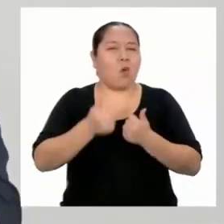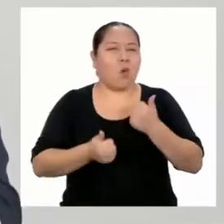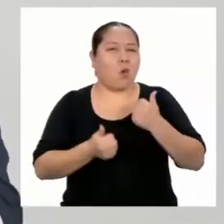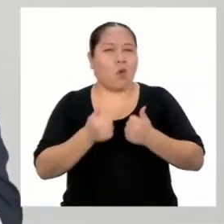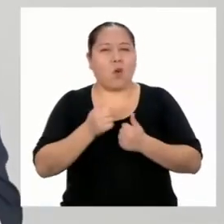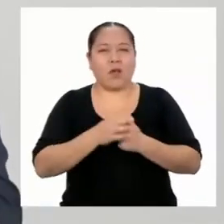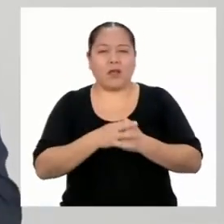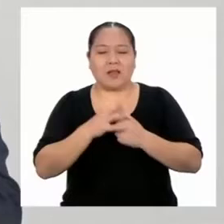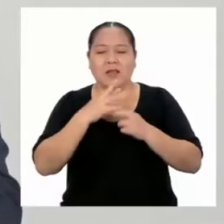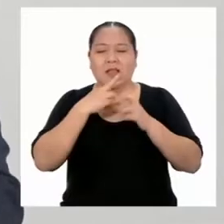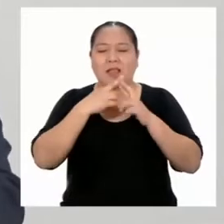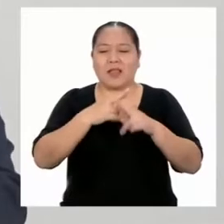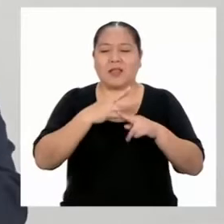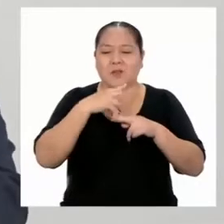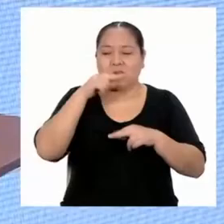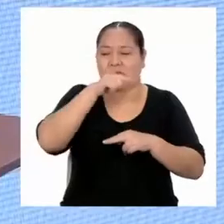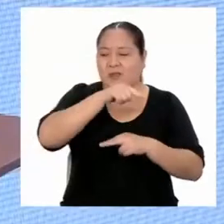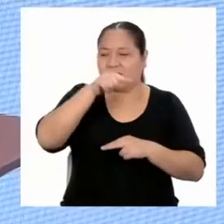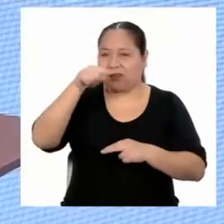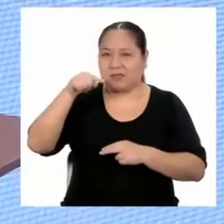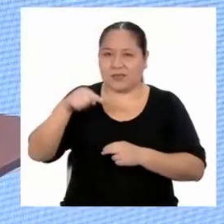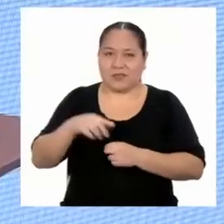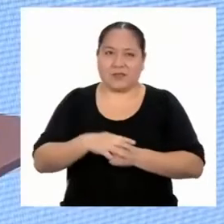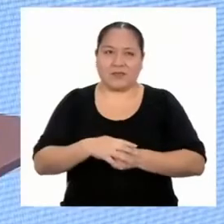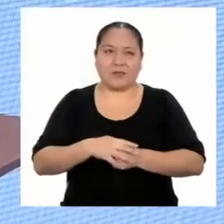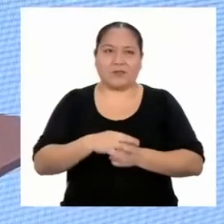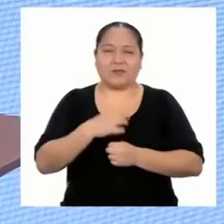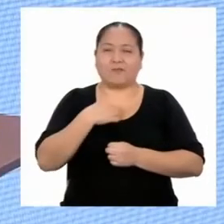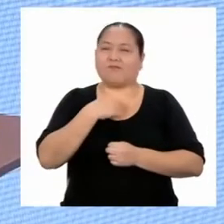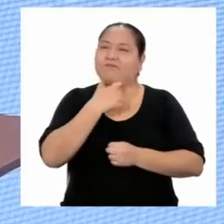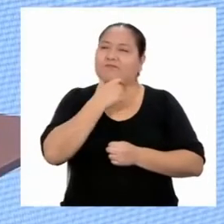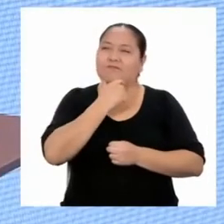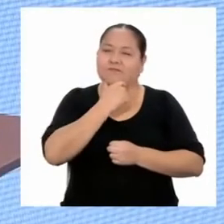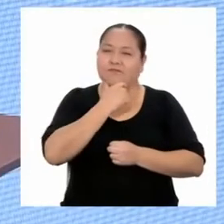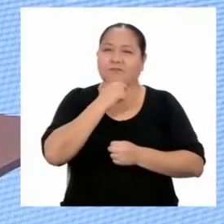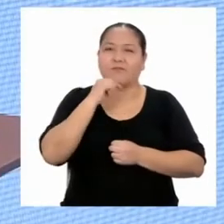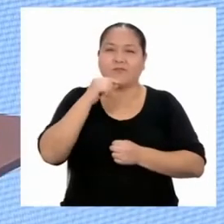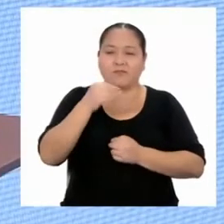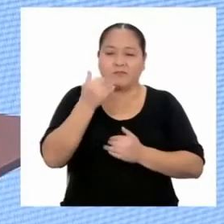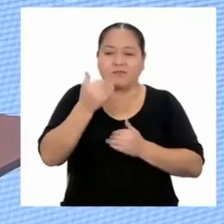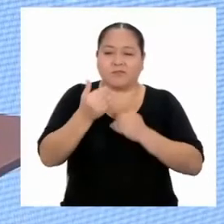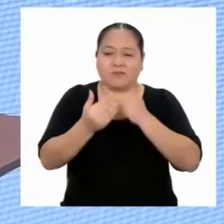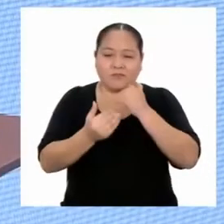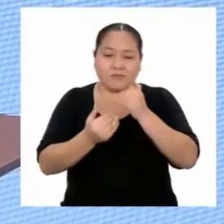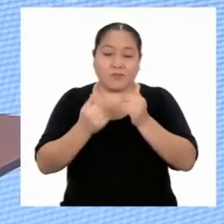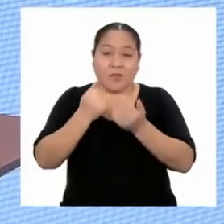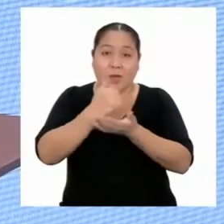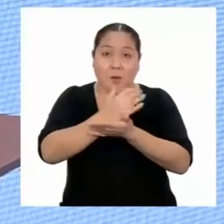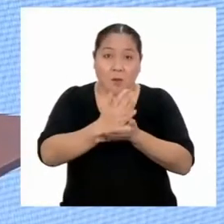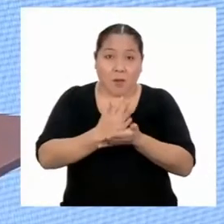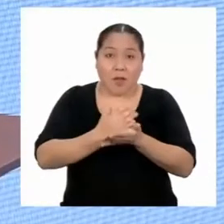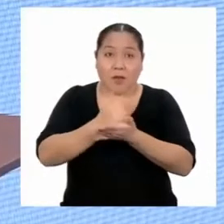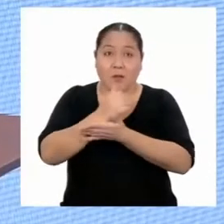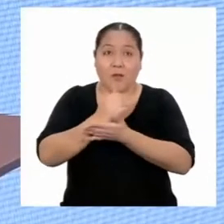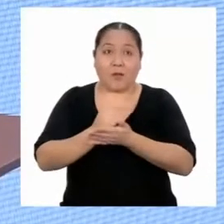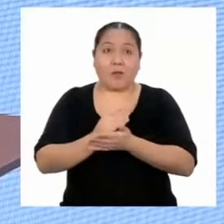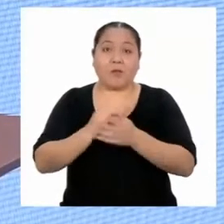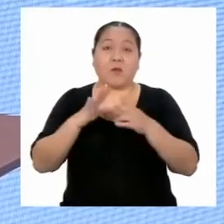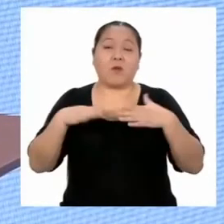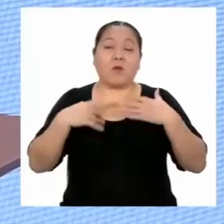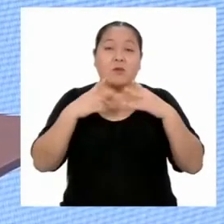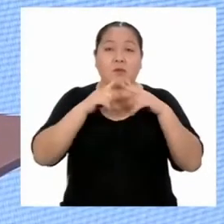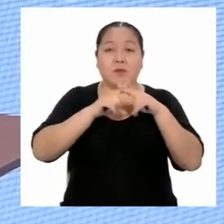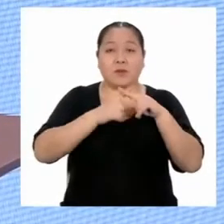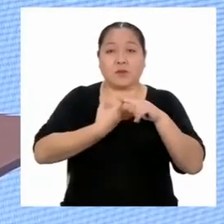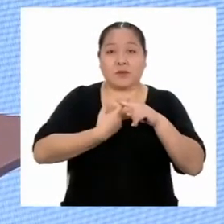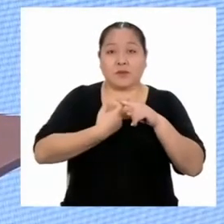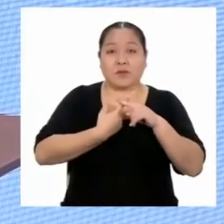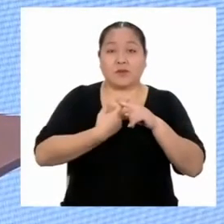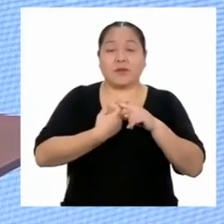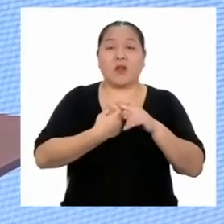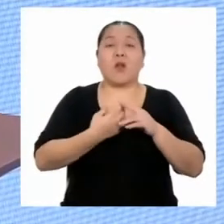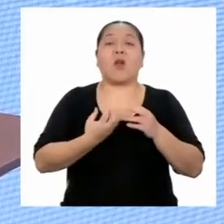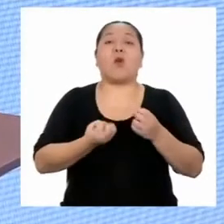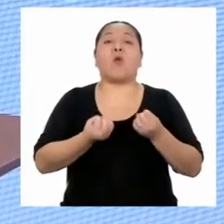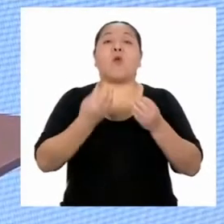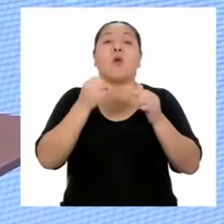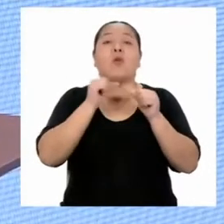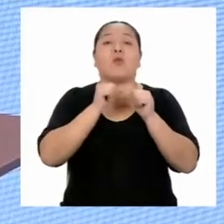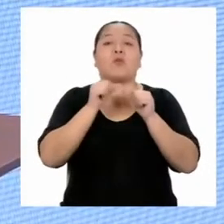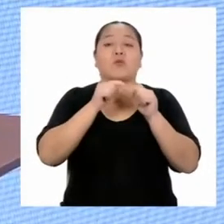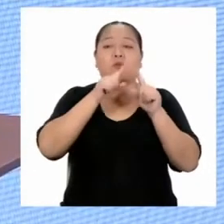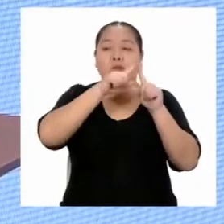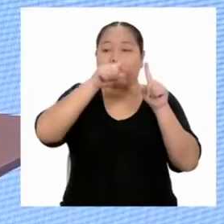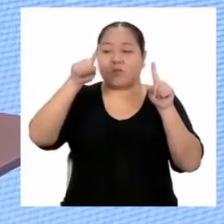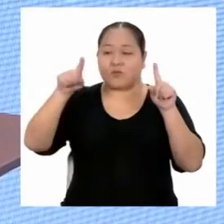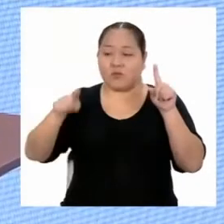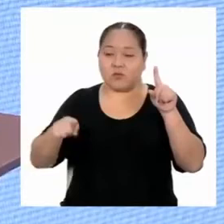respuesta a las interrogantes? Bueno, si avanzamos parte por parte, podríamos empezar calculando el perímetro de todo